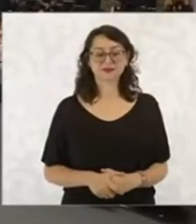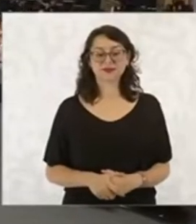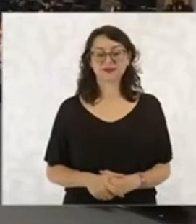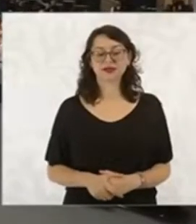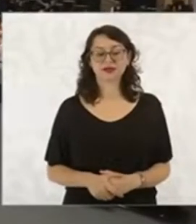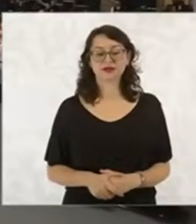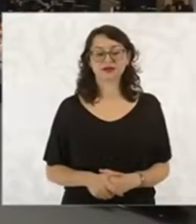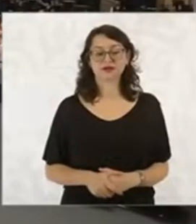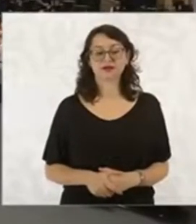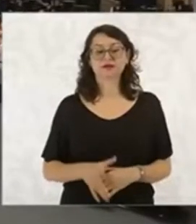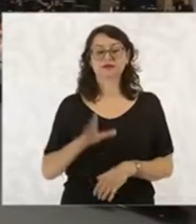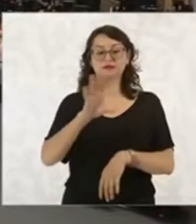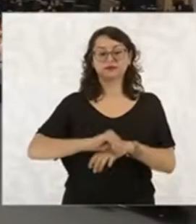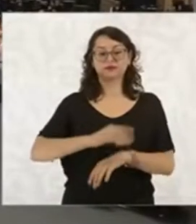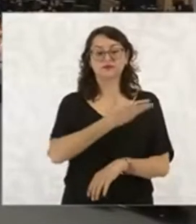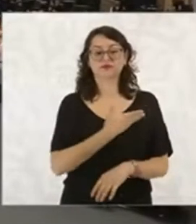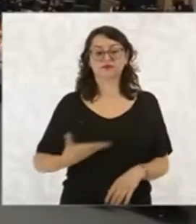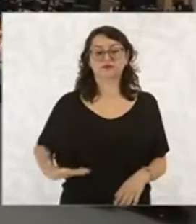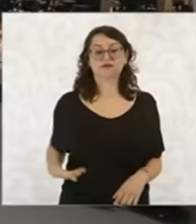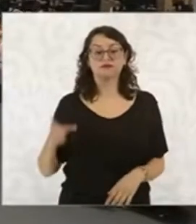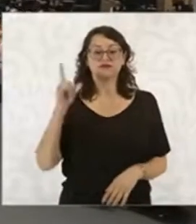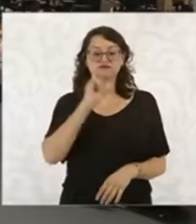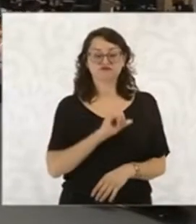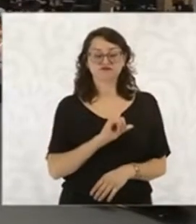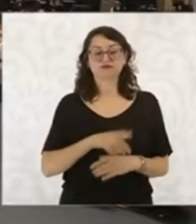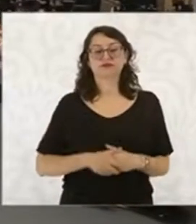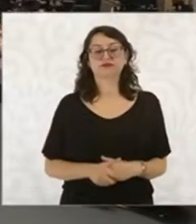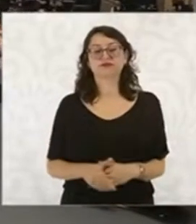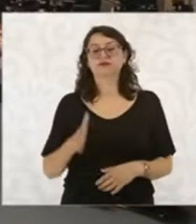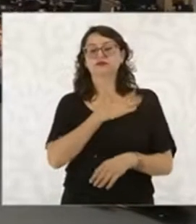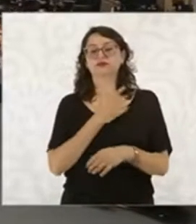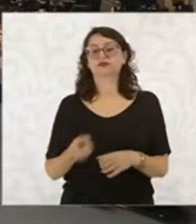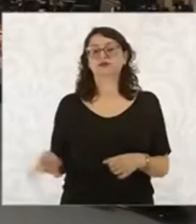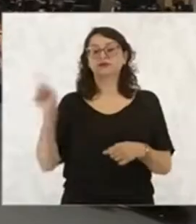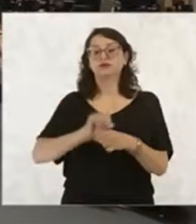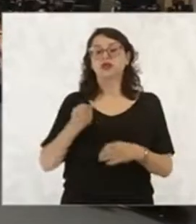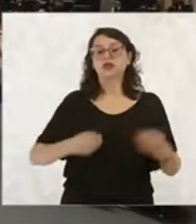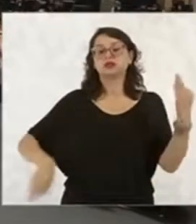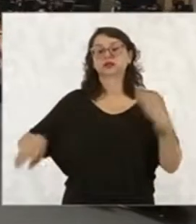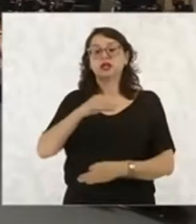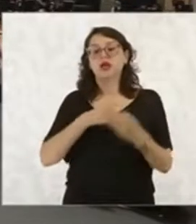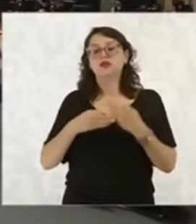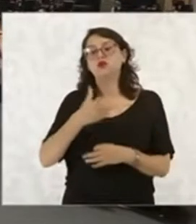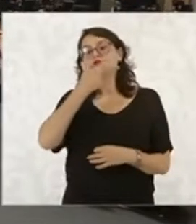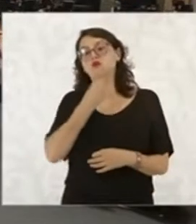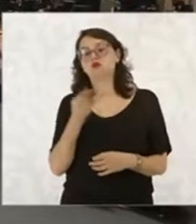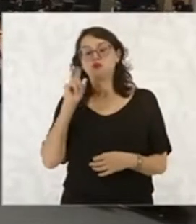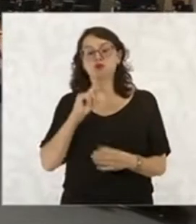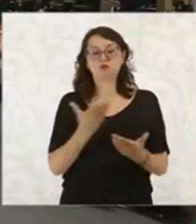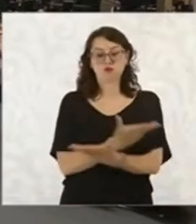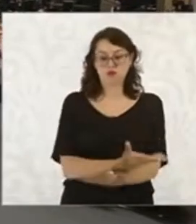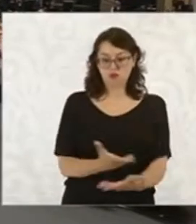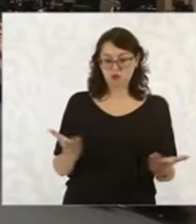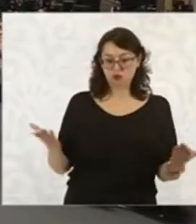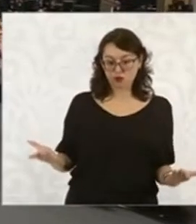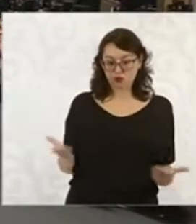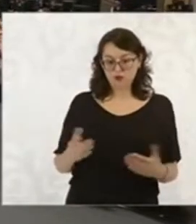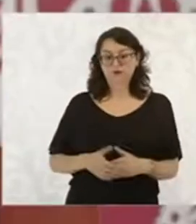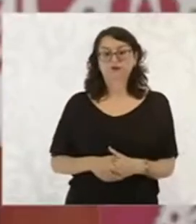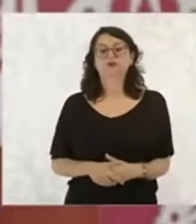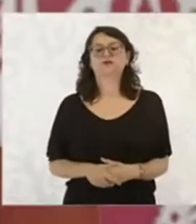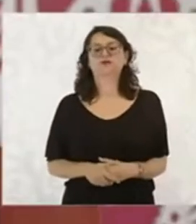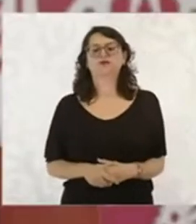Con su permiso, Presidenta, buenos días a todas y a todos. Hoy